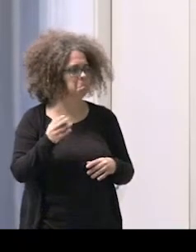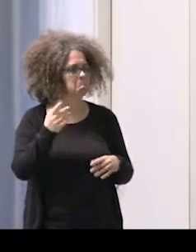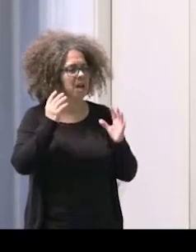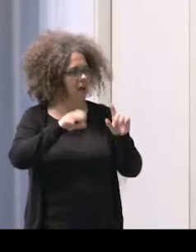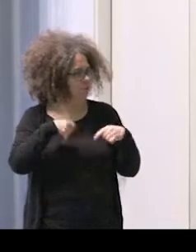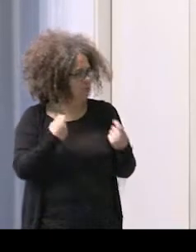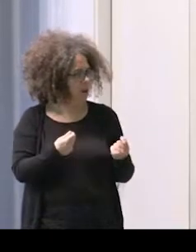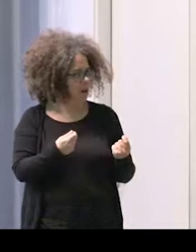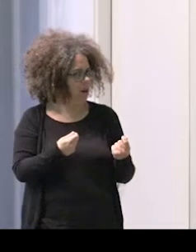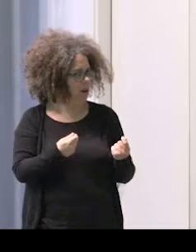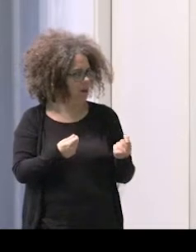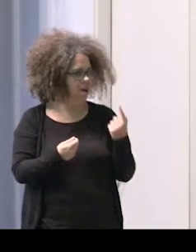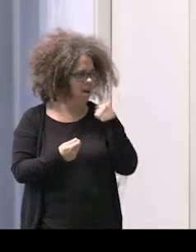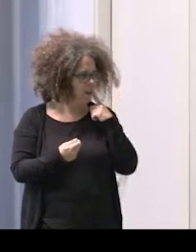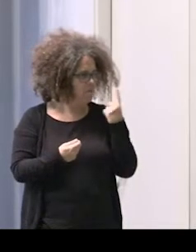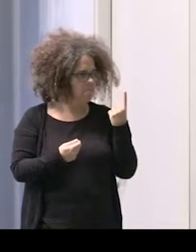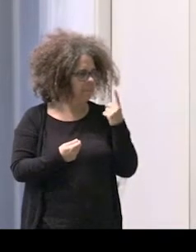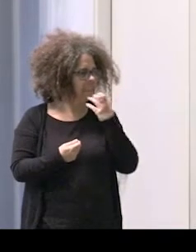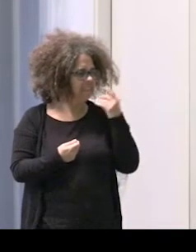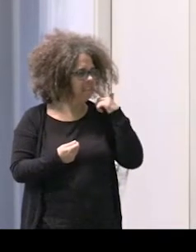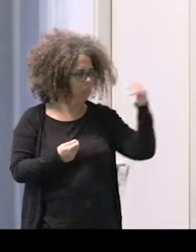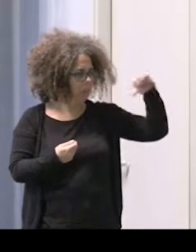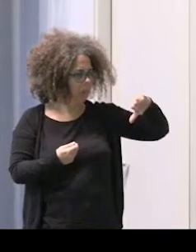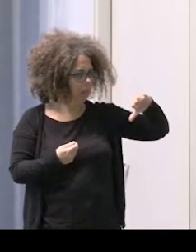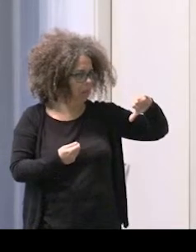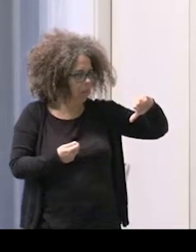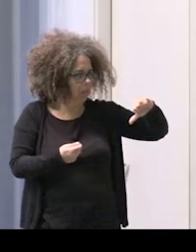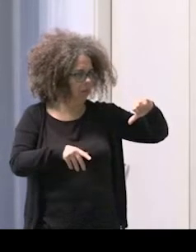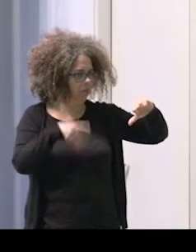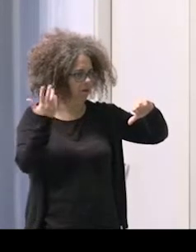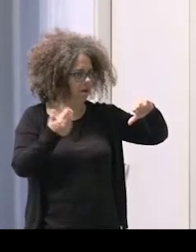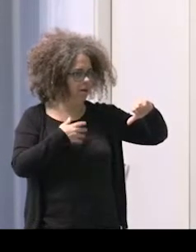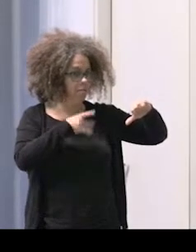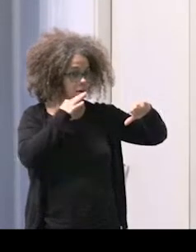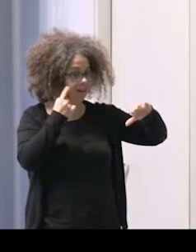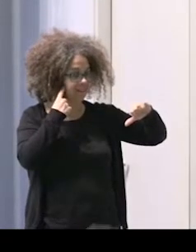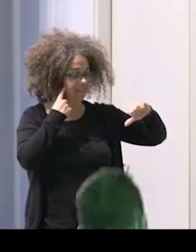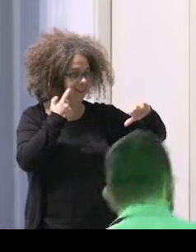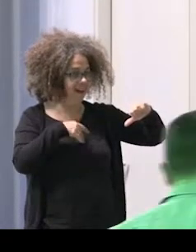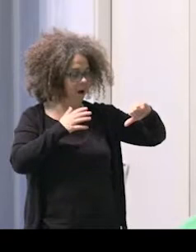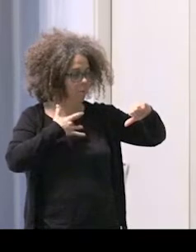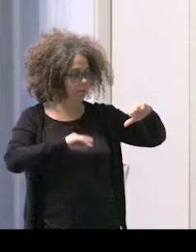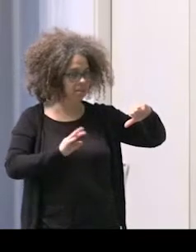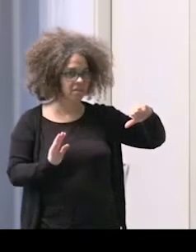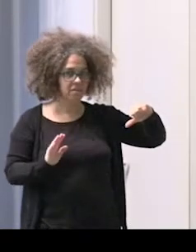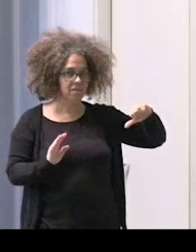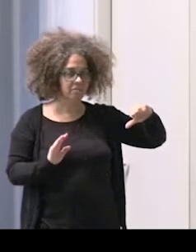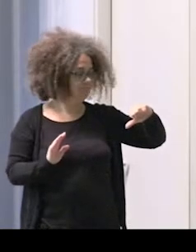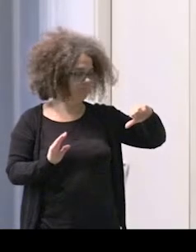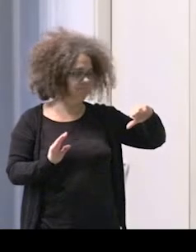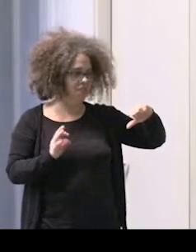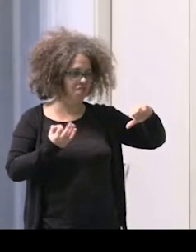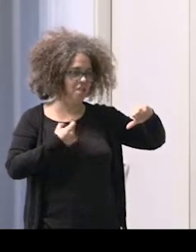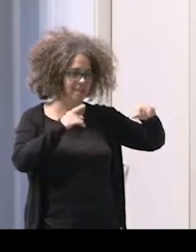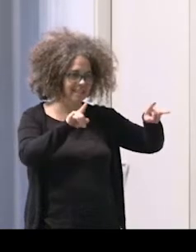natural, ¿para qué necesito el oído malo? Pues es que el oído malo hace que el bueno sea más bueno. Por eso, una cosa es estimular con